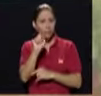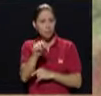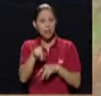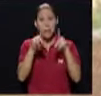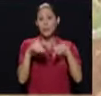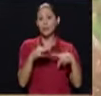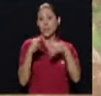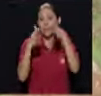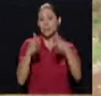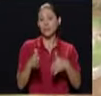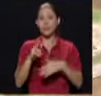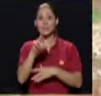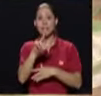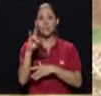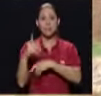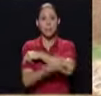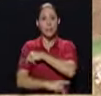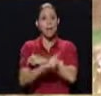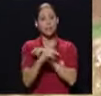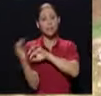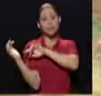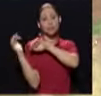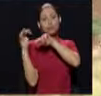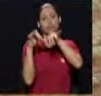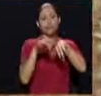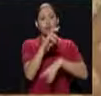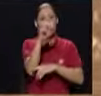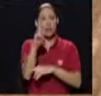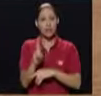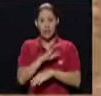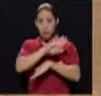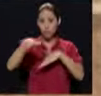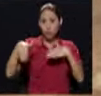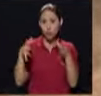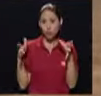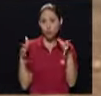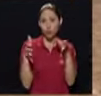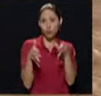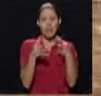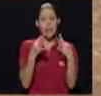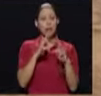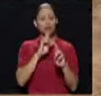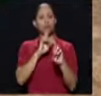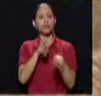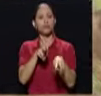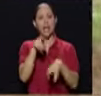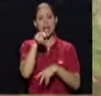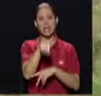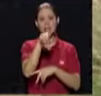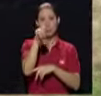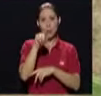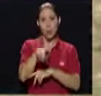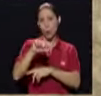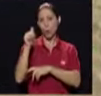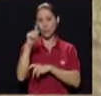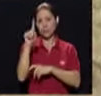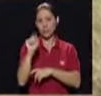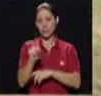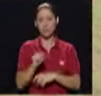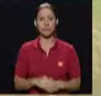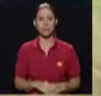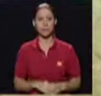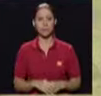2030? Expertos de 37 países visitaron Costa Rica y juntos intentaron dar respuesta a